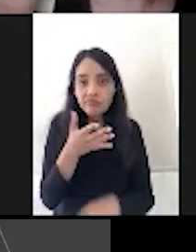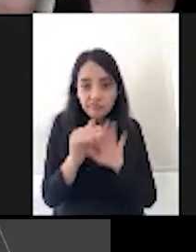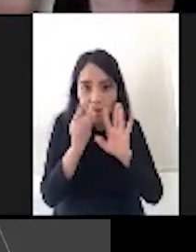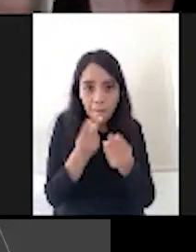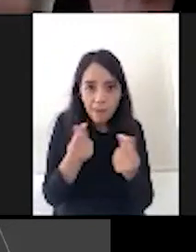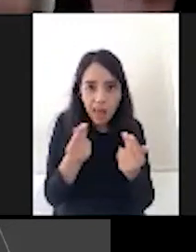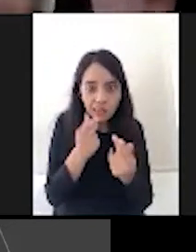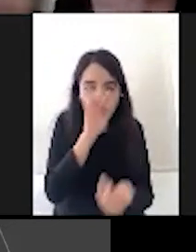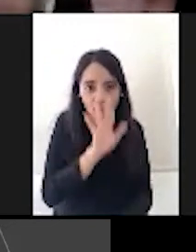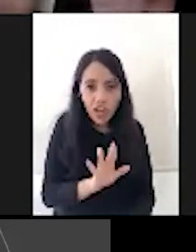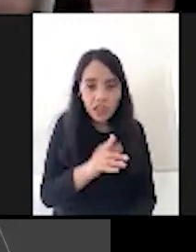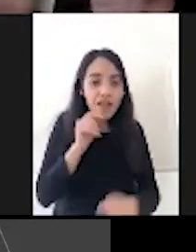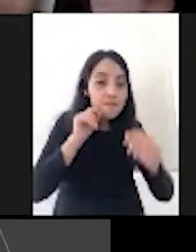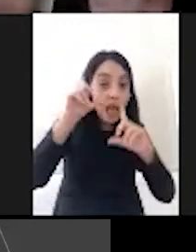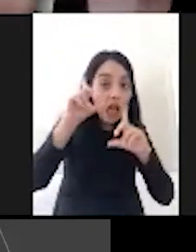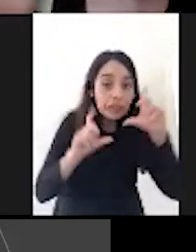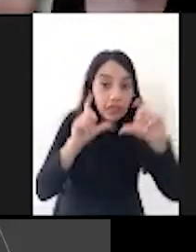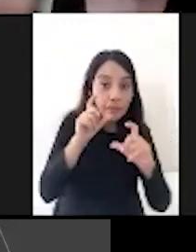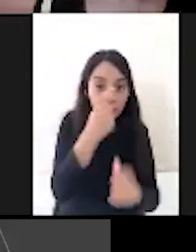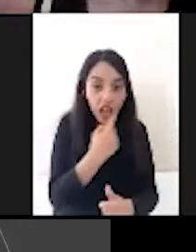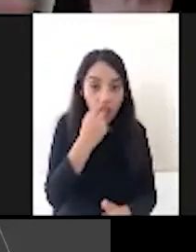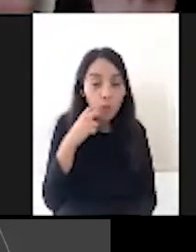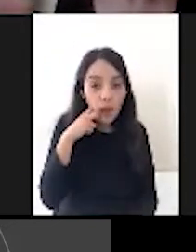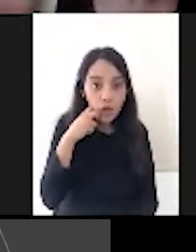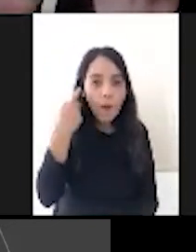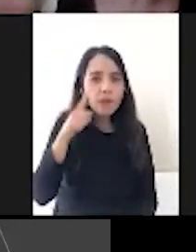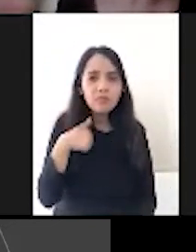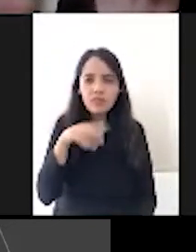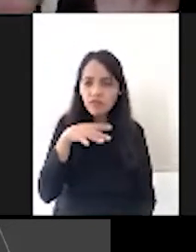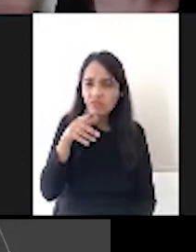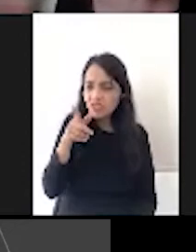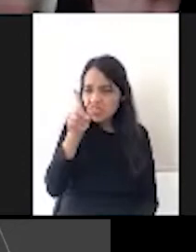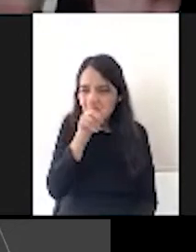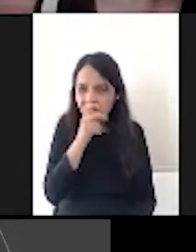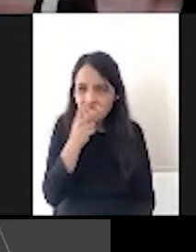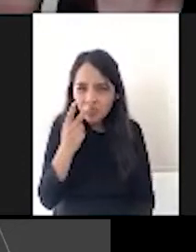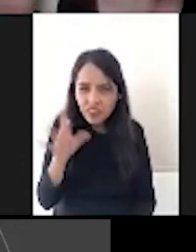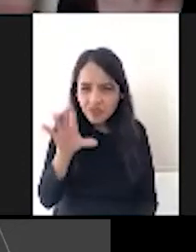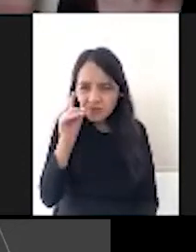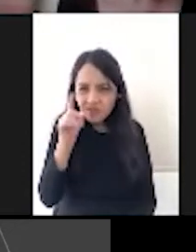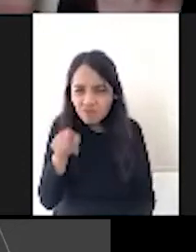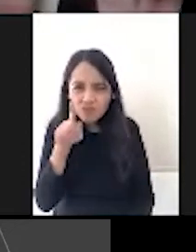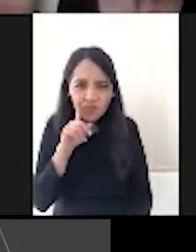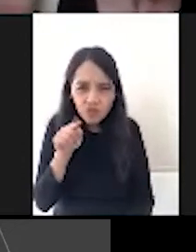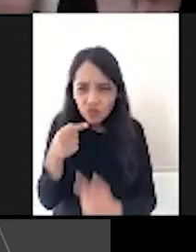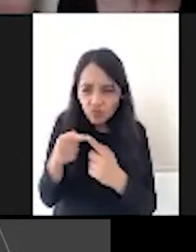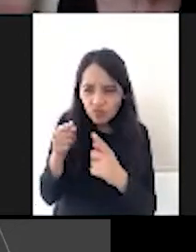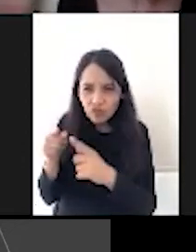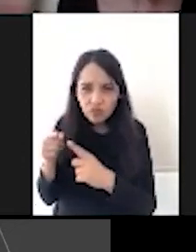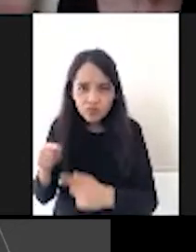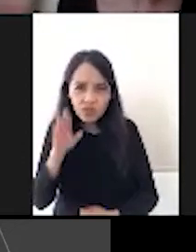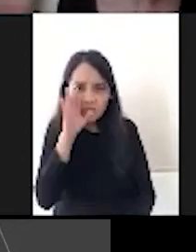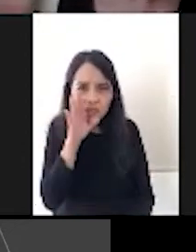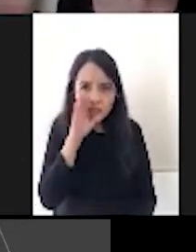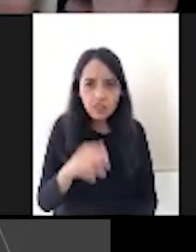Tienen expresiones y sin embargo, para nosotros no es tan fácil reconocer un animal de otro si es de la